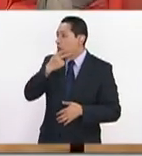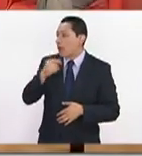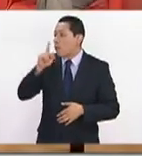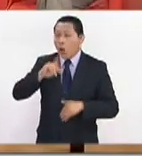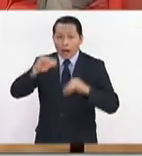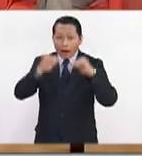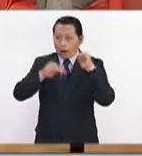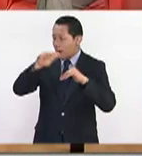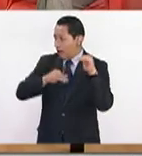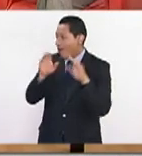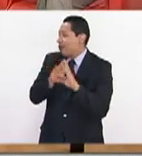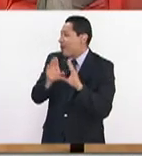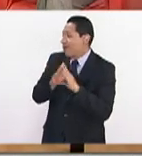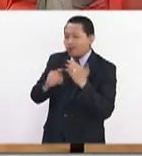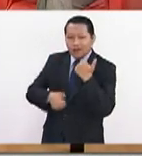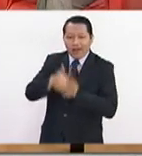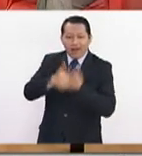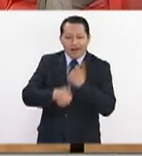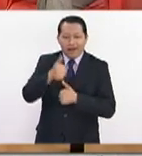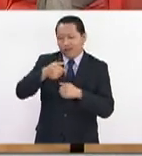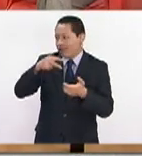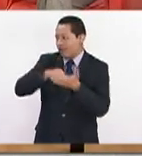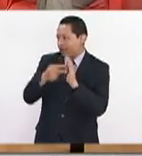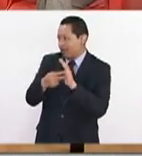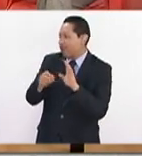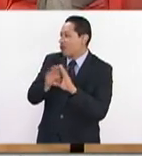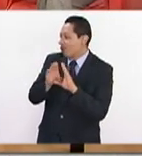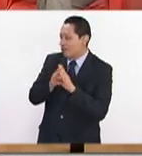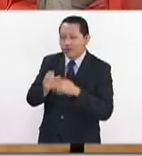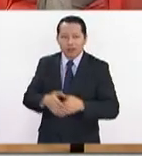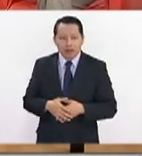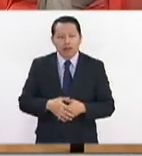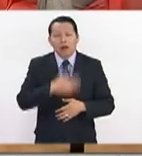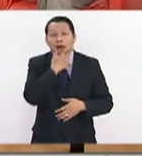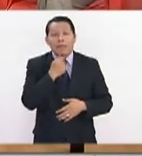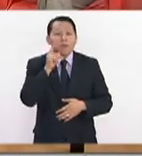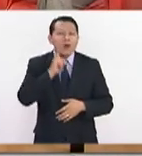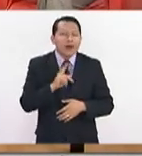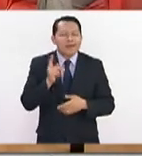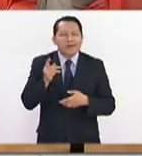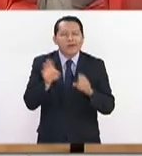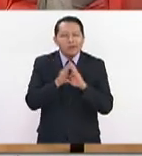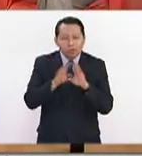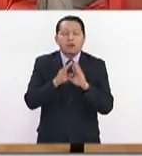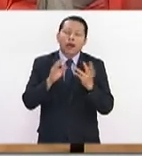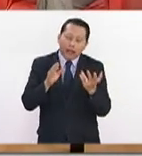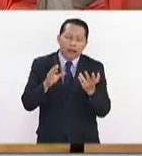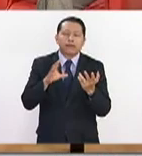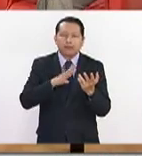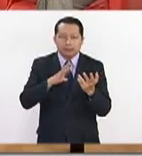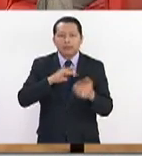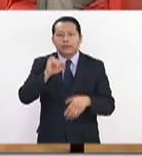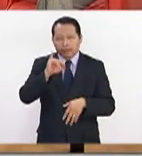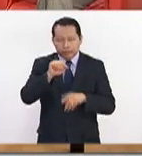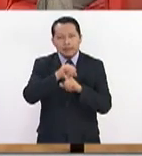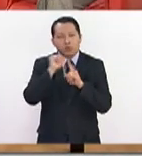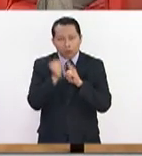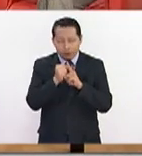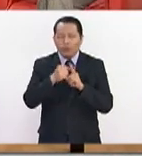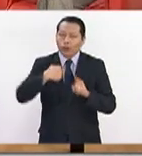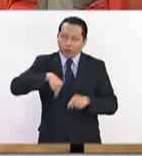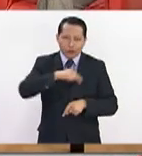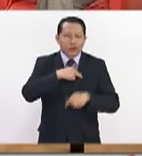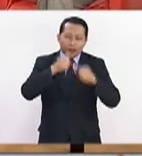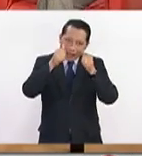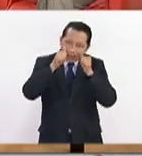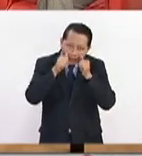hombre-mujeres, ¿cómo está? Sobre todo en carreras que tienen que ver con la ingeniería, ¿no? La paridad hombre-mujeres es una situación que a nosotros nos preocupa mucho. En